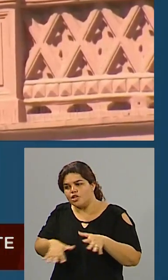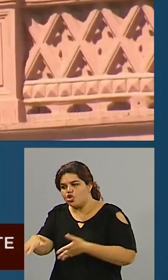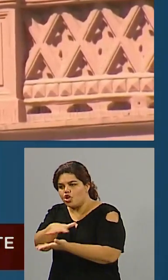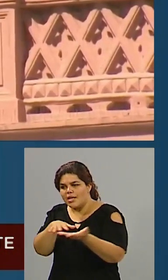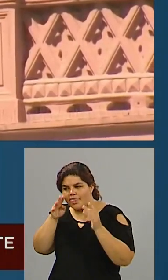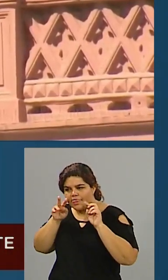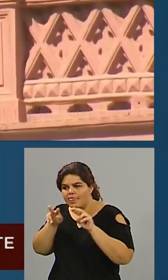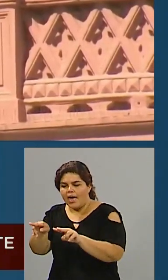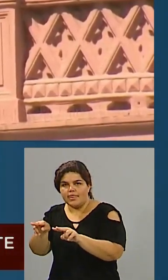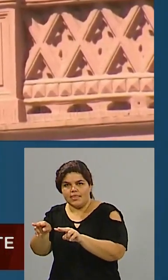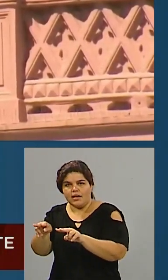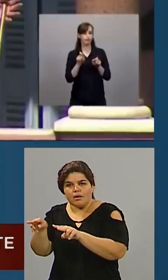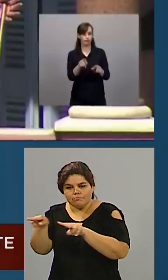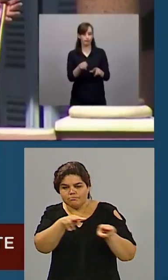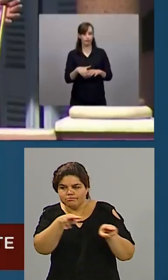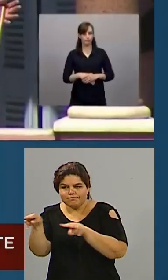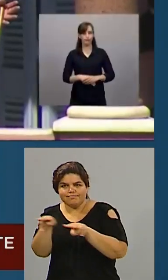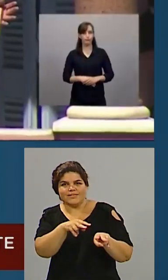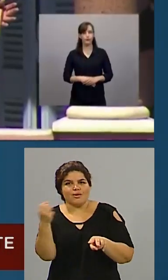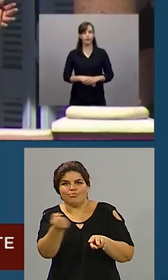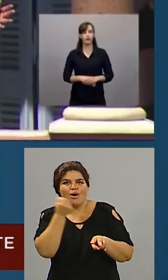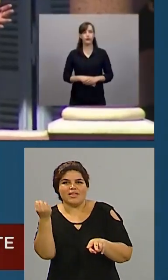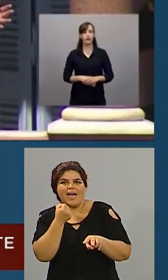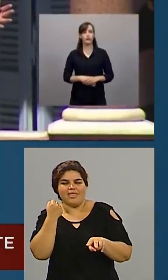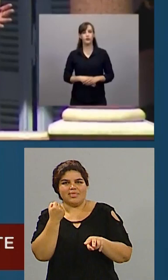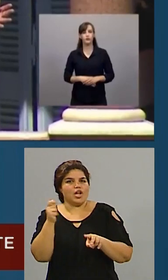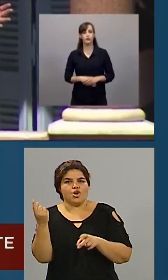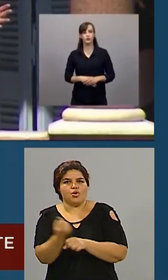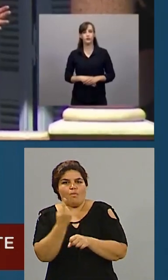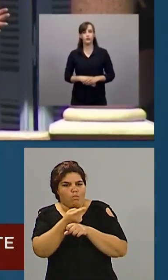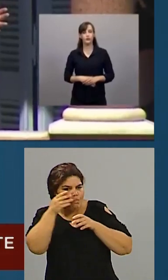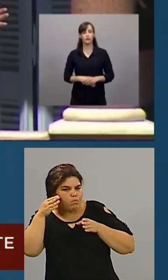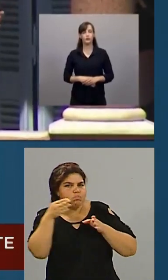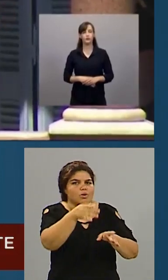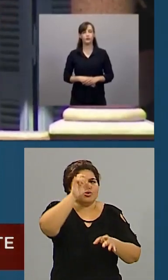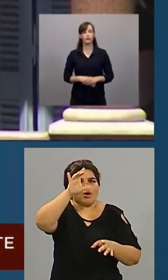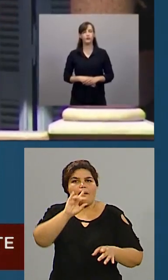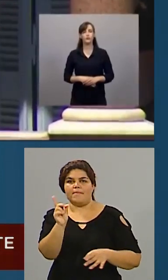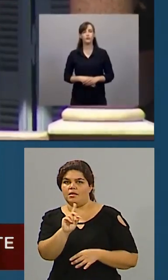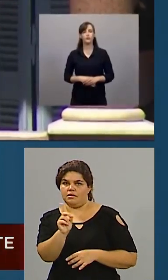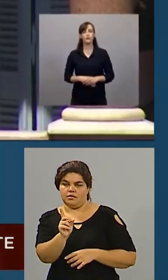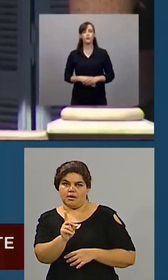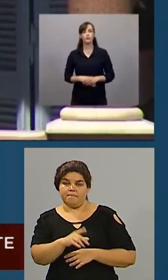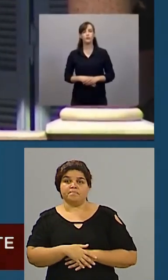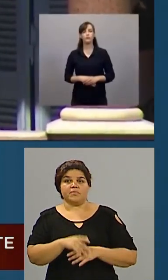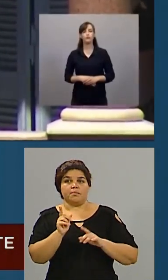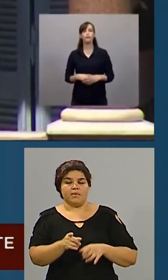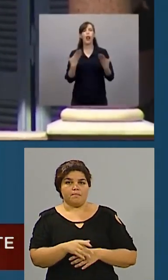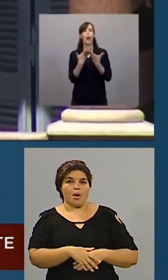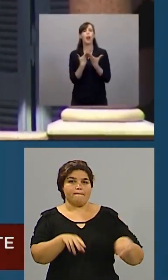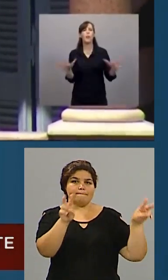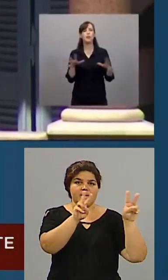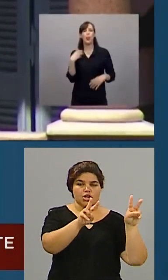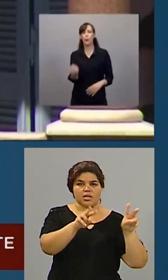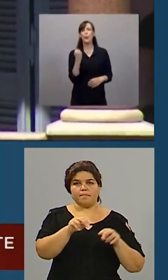Tenemos una oposición, tanto el peronismo como el radicalismo, que han quedado con los liderazgos